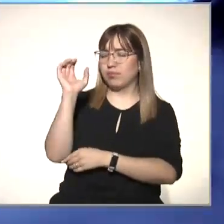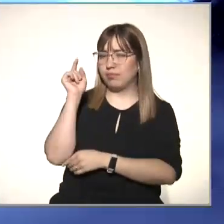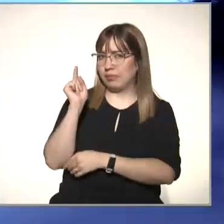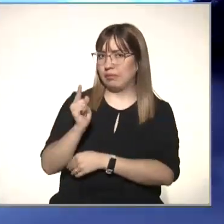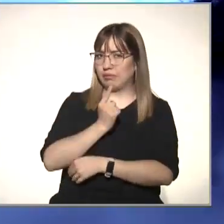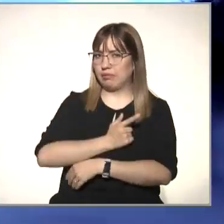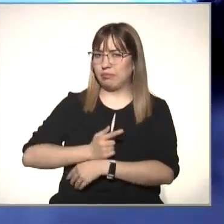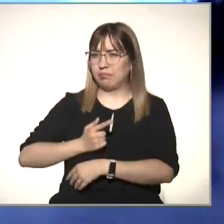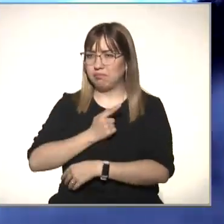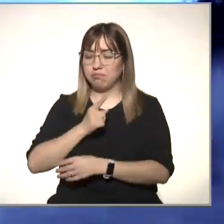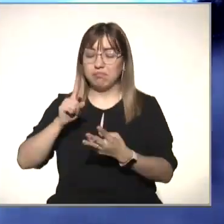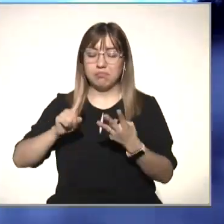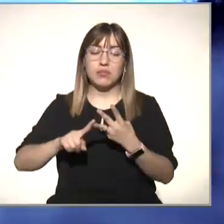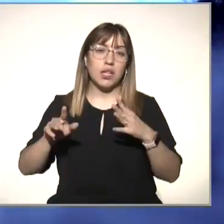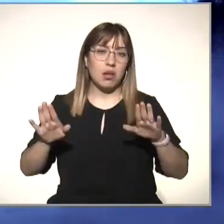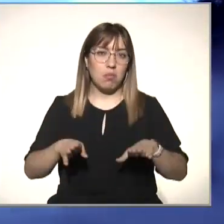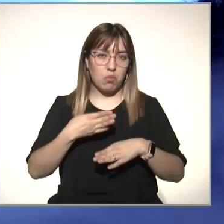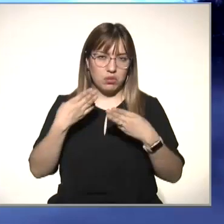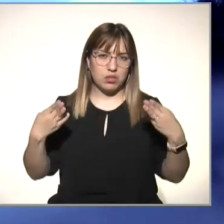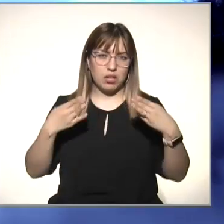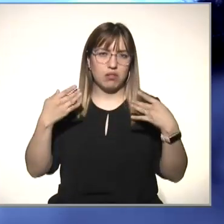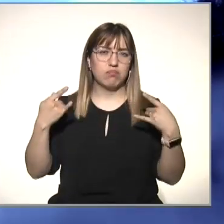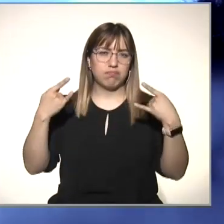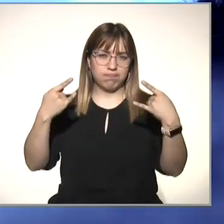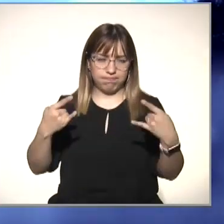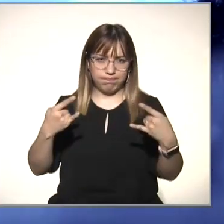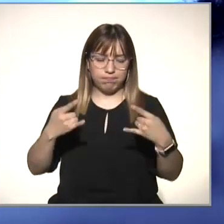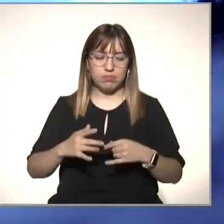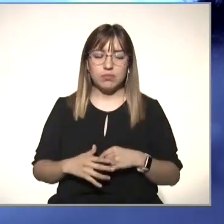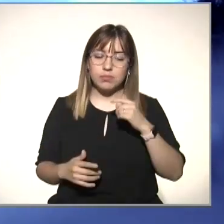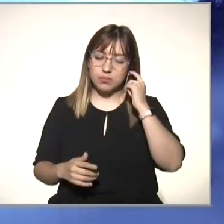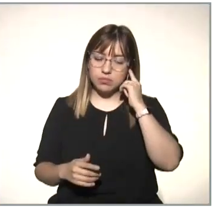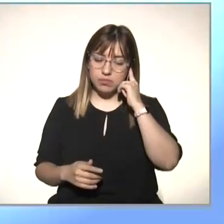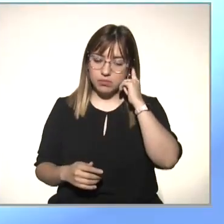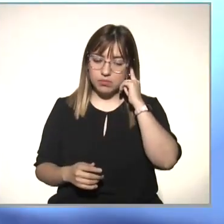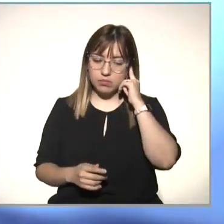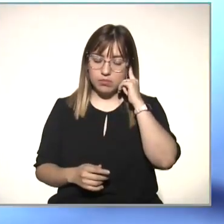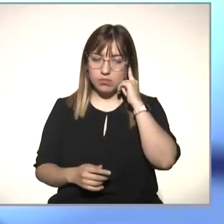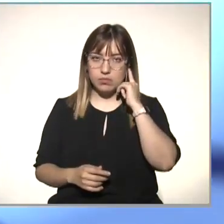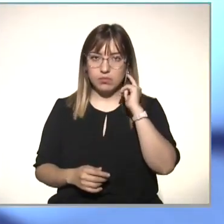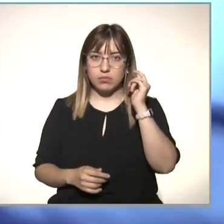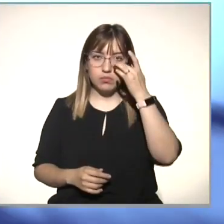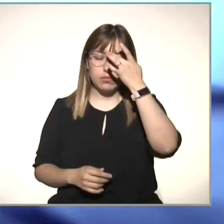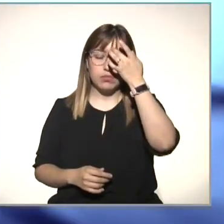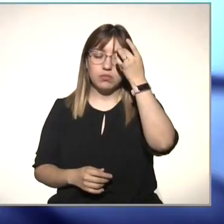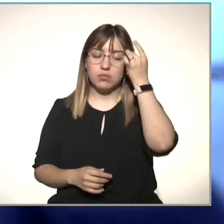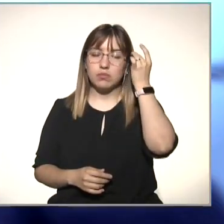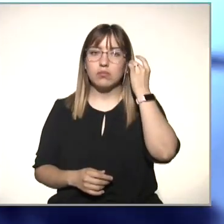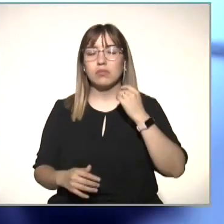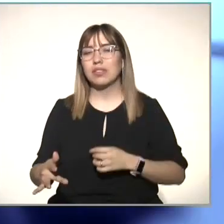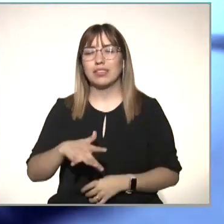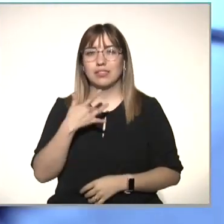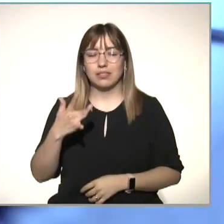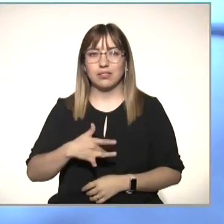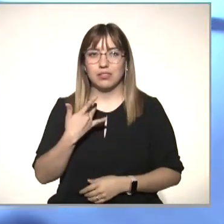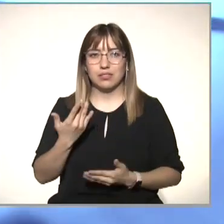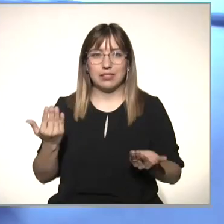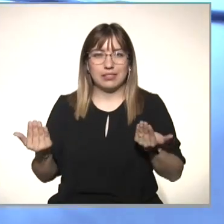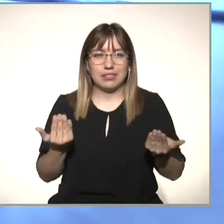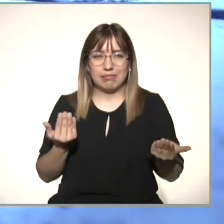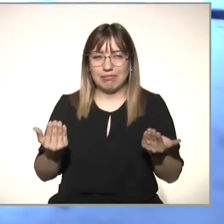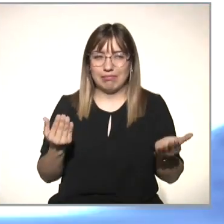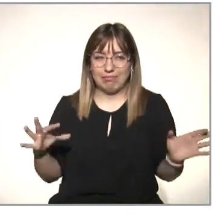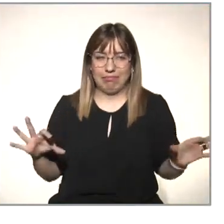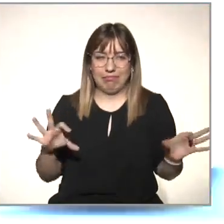por ejemplo, la música, me gusta el rock. Y son cosas como que parece que, bueno, no van como muy